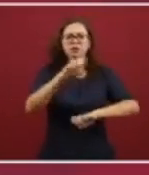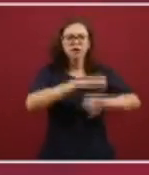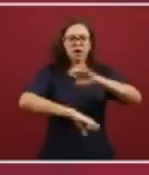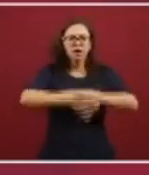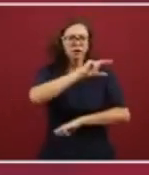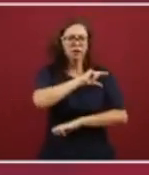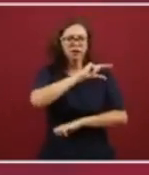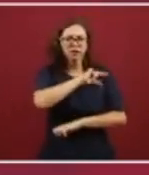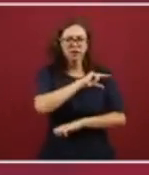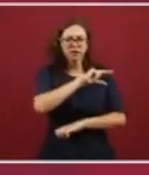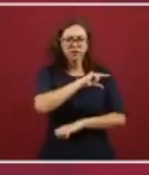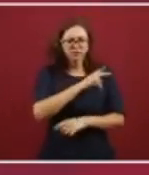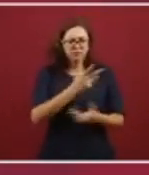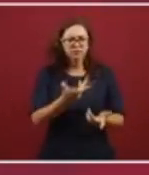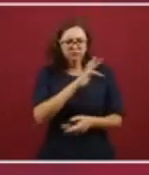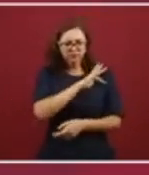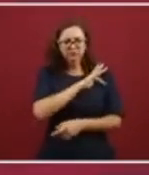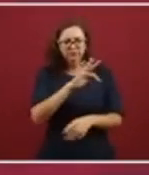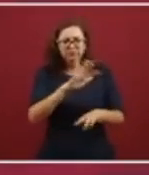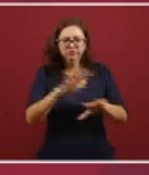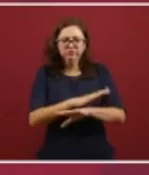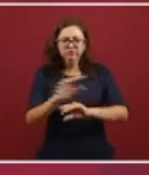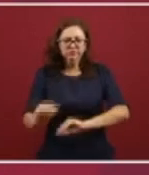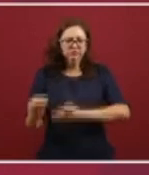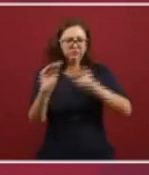pasar mucho esto.